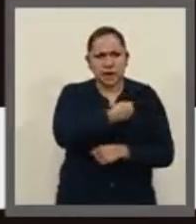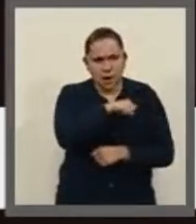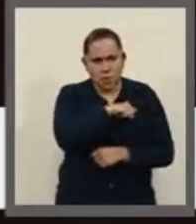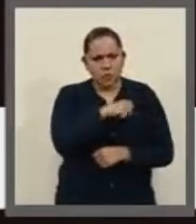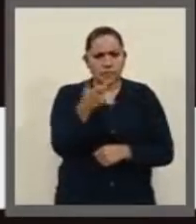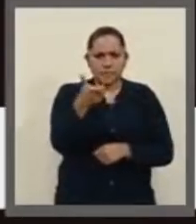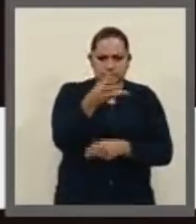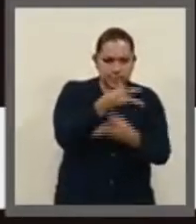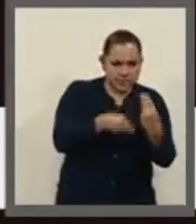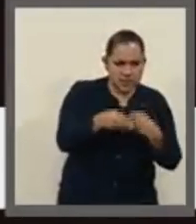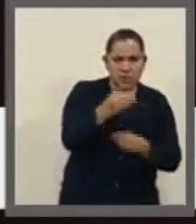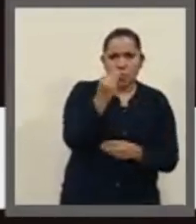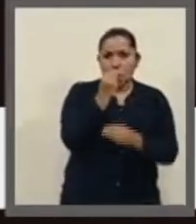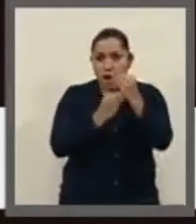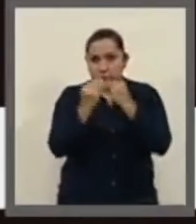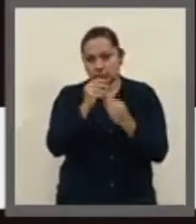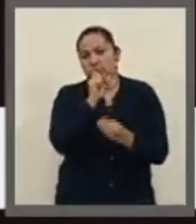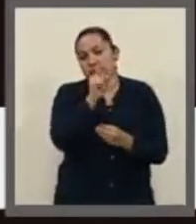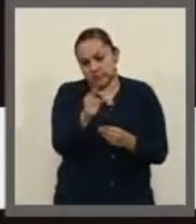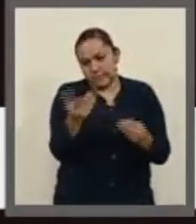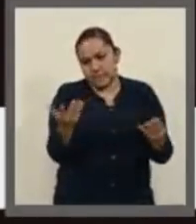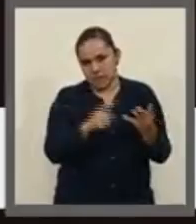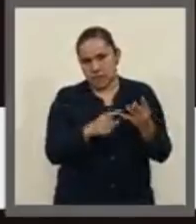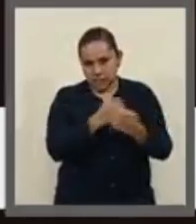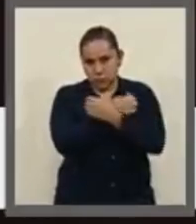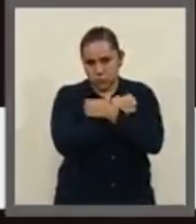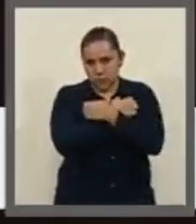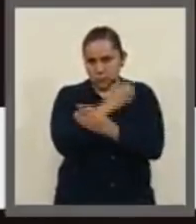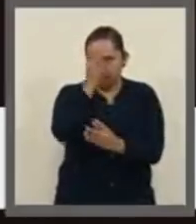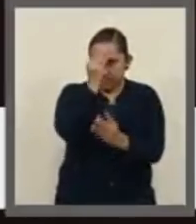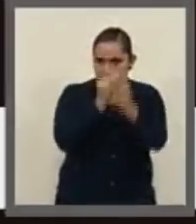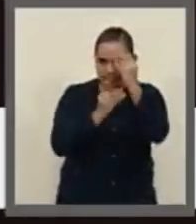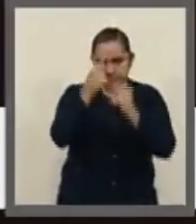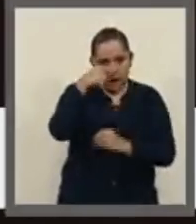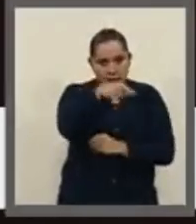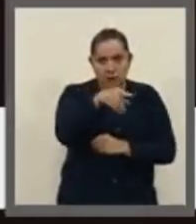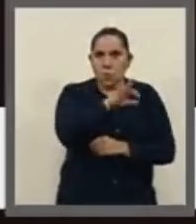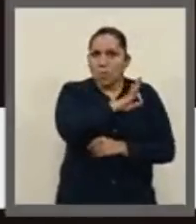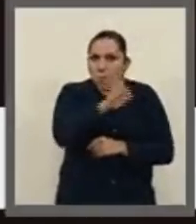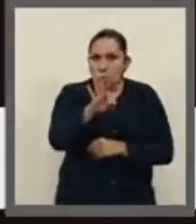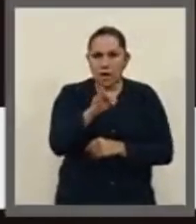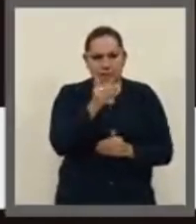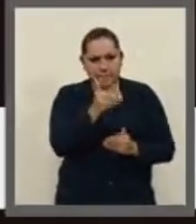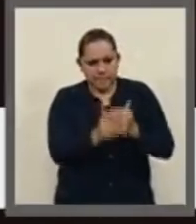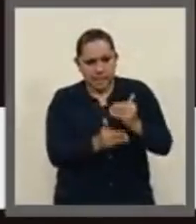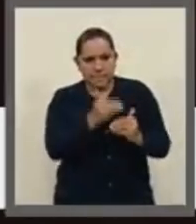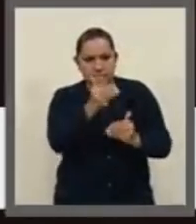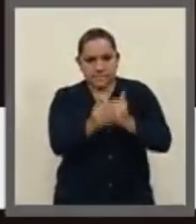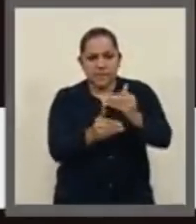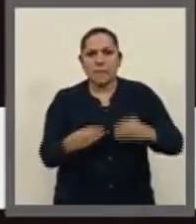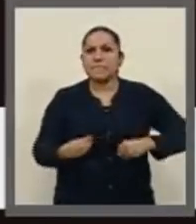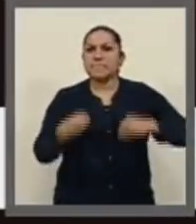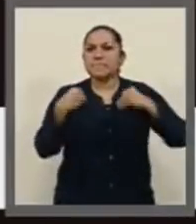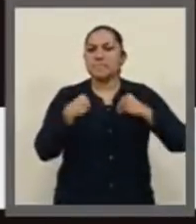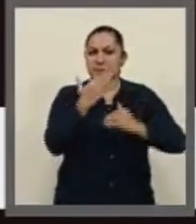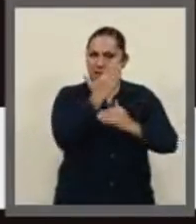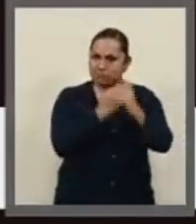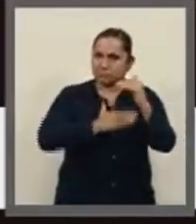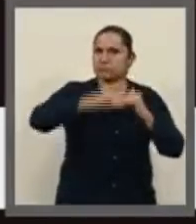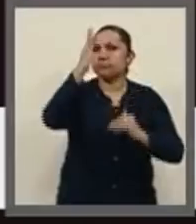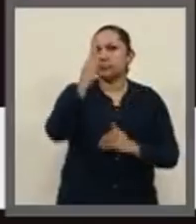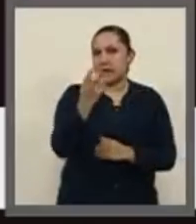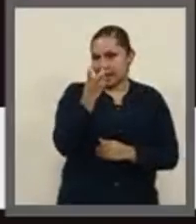alimentación y, lógicamente, de educación, para que ellos mismos puedan construir su historia de éxito, y estoy seguro poder ser testigos